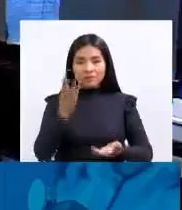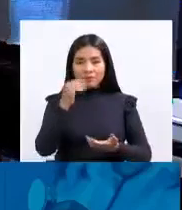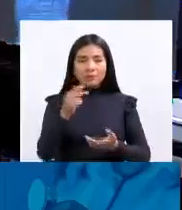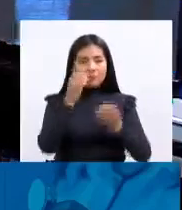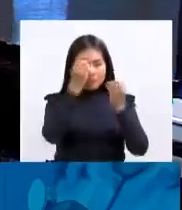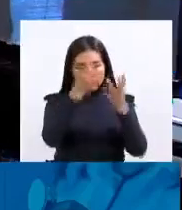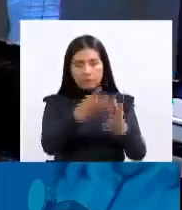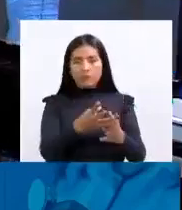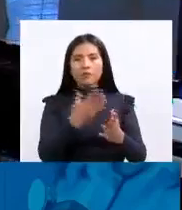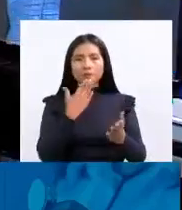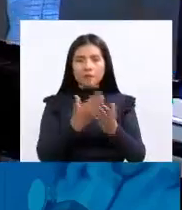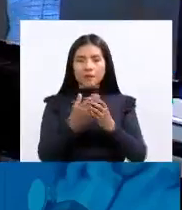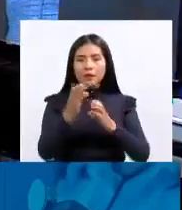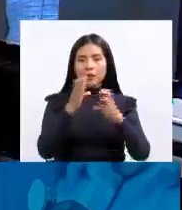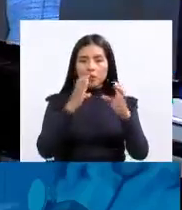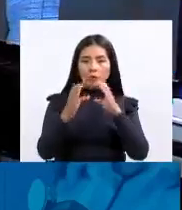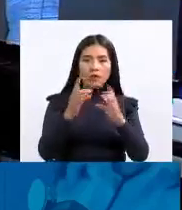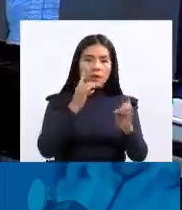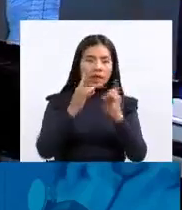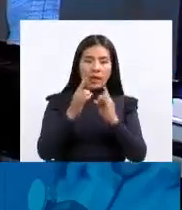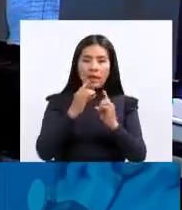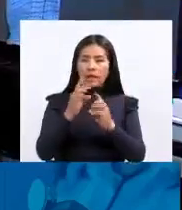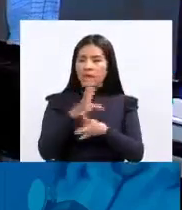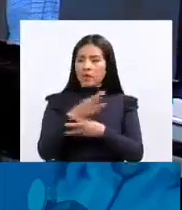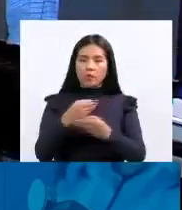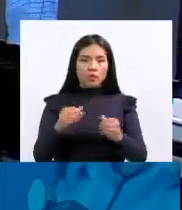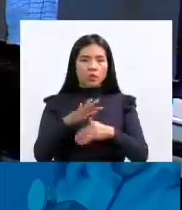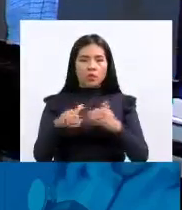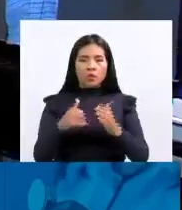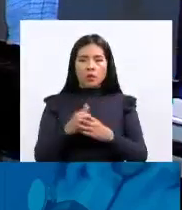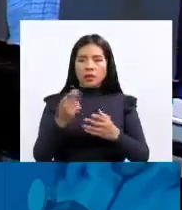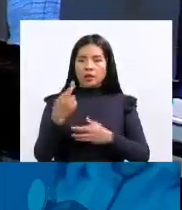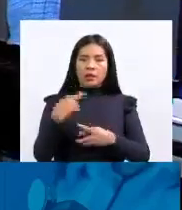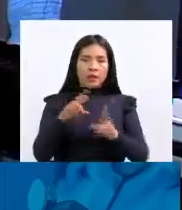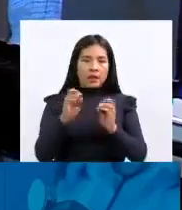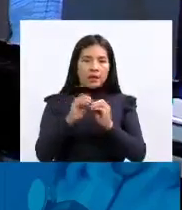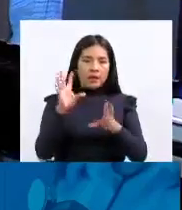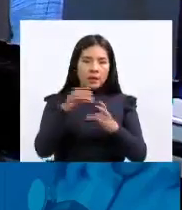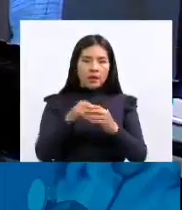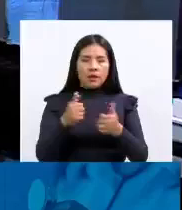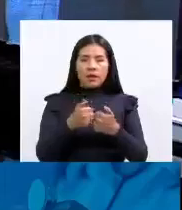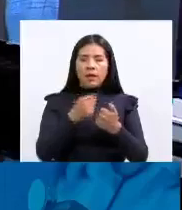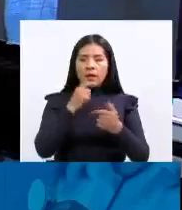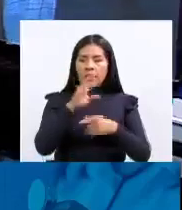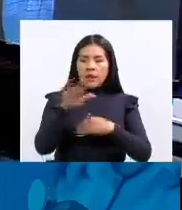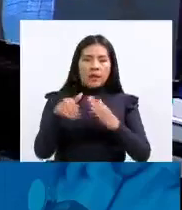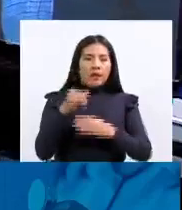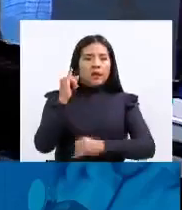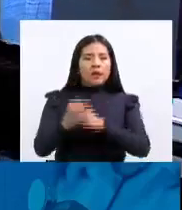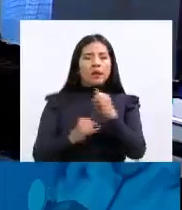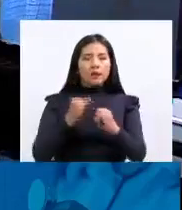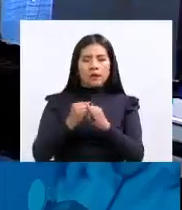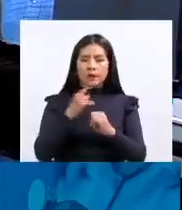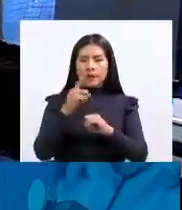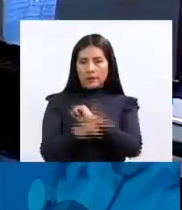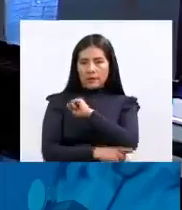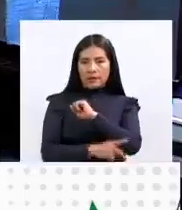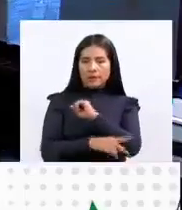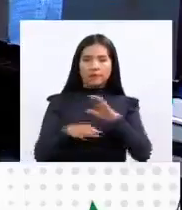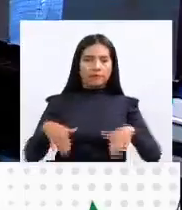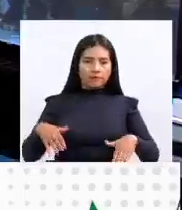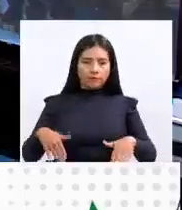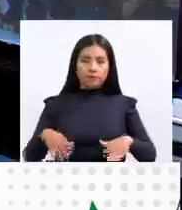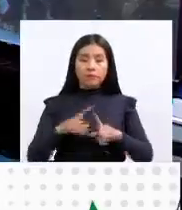a las vías diplomáticas, a lo que es el debido proceso en las relaciones internacionales entre países. Entonces,